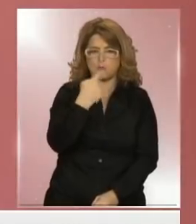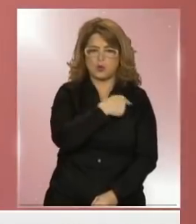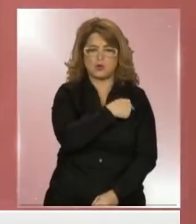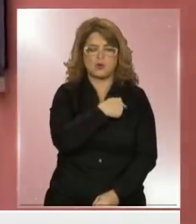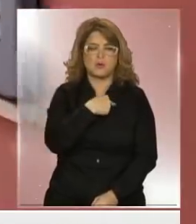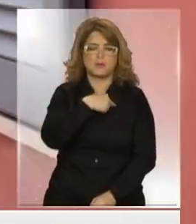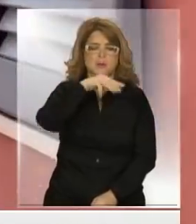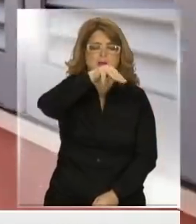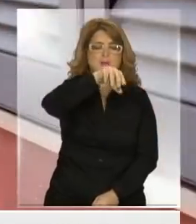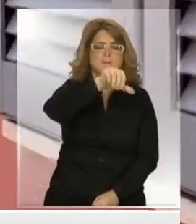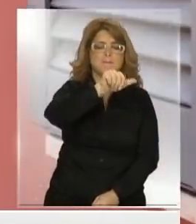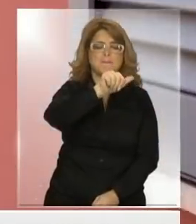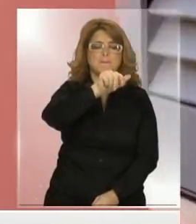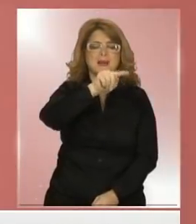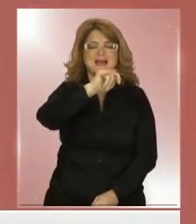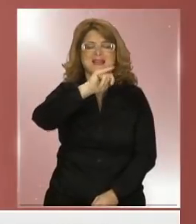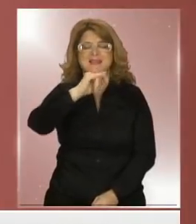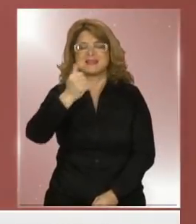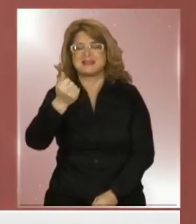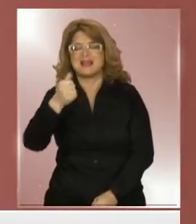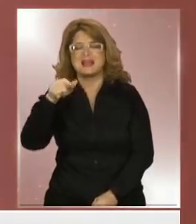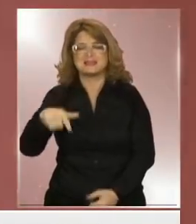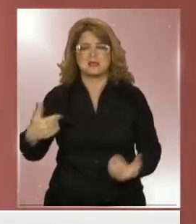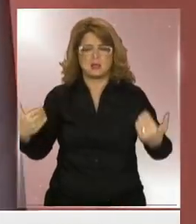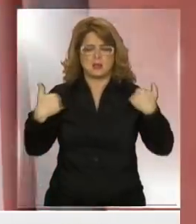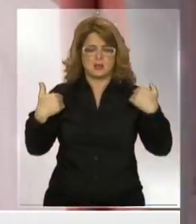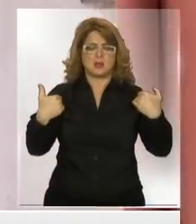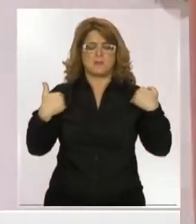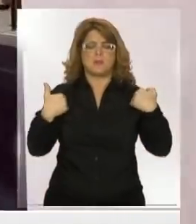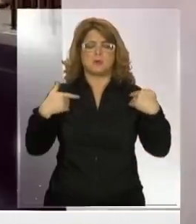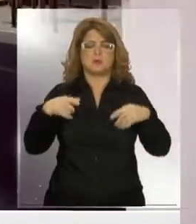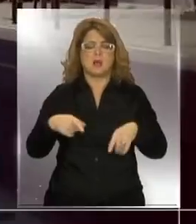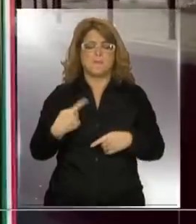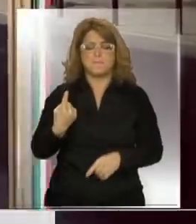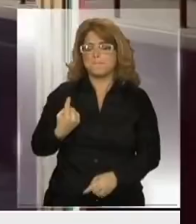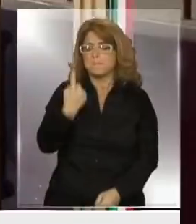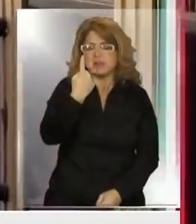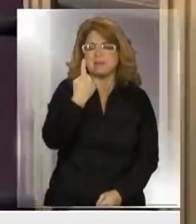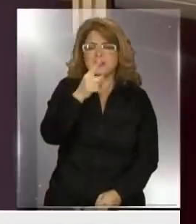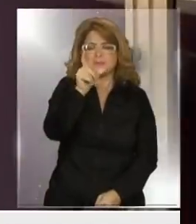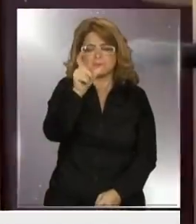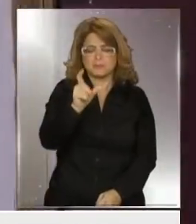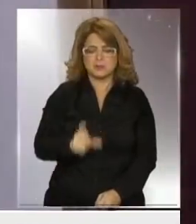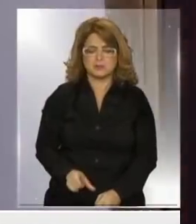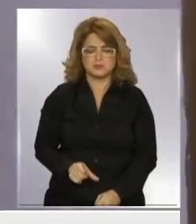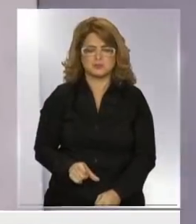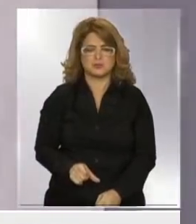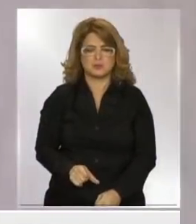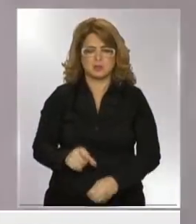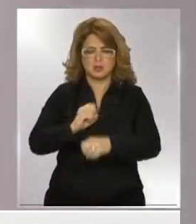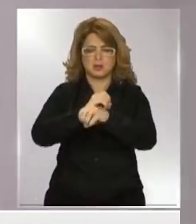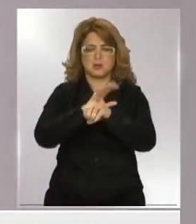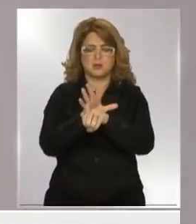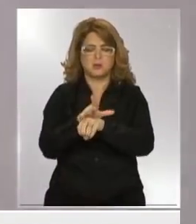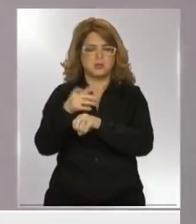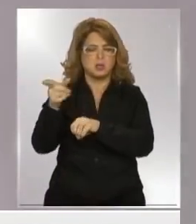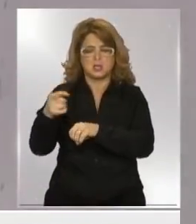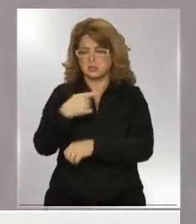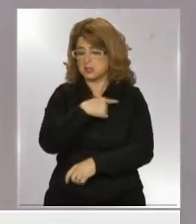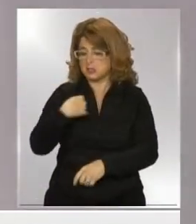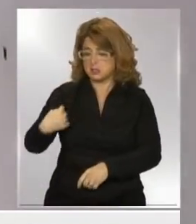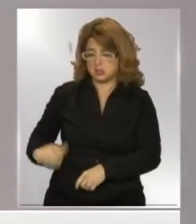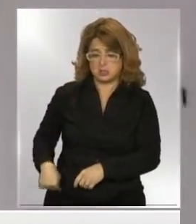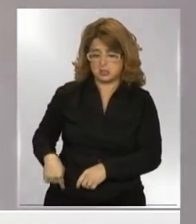Mattia, tiene 38 años y es deportista. Fue el primer caso registrado en ese país sin relación con China.